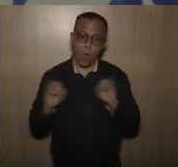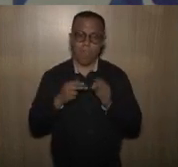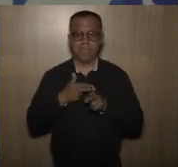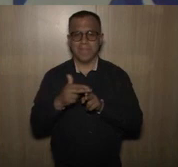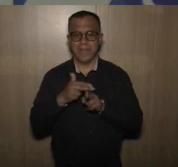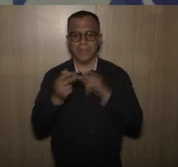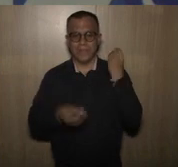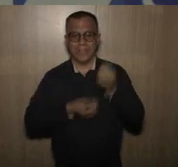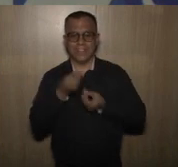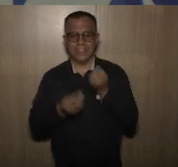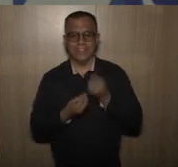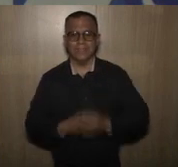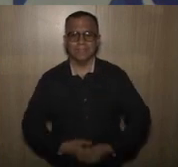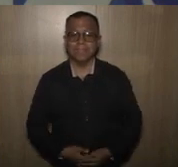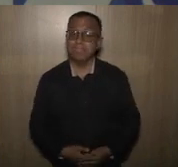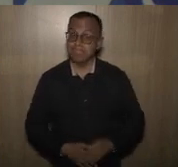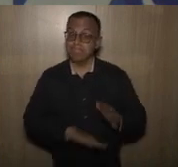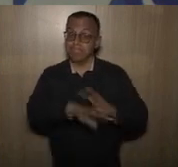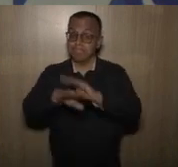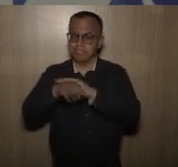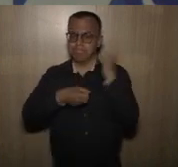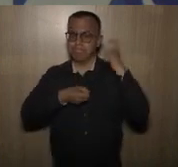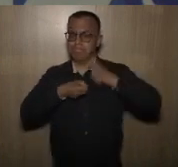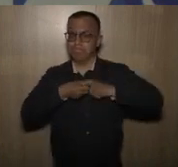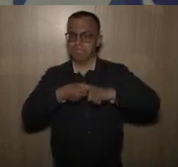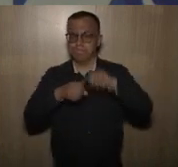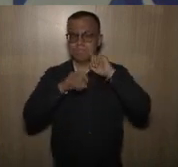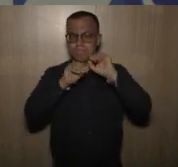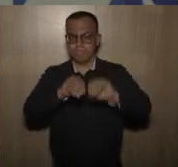próxima a hacerlo. Recuerden inscribirse en los